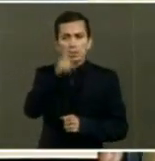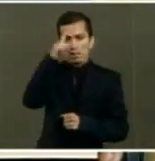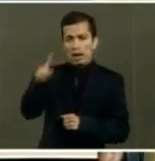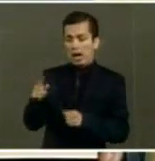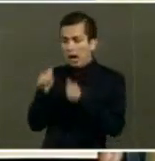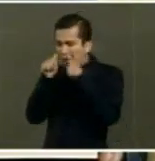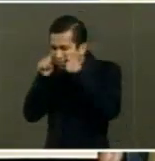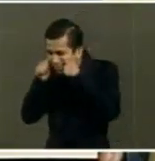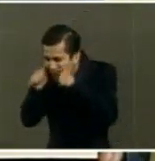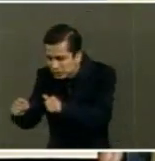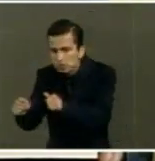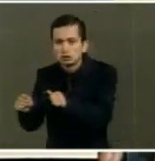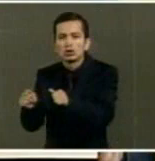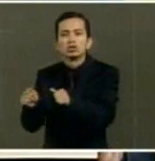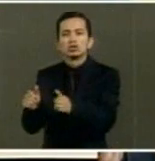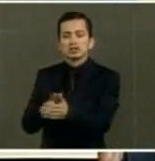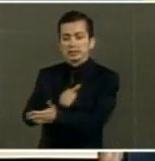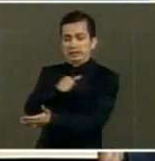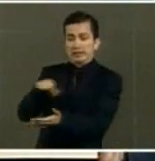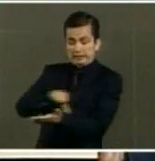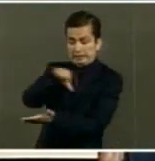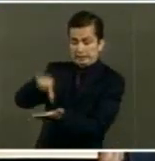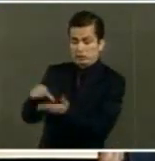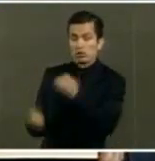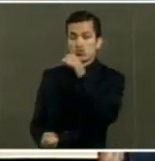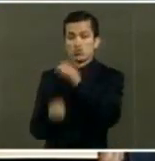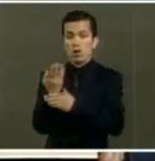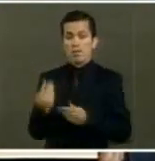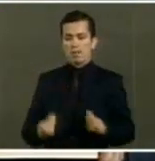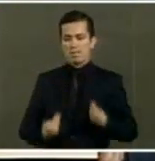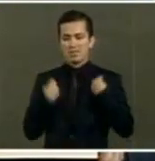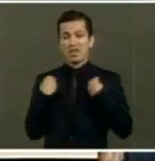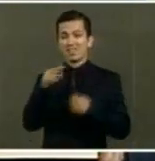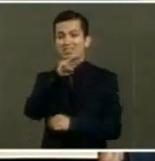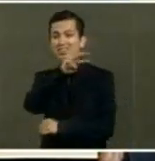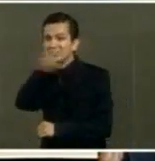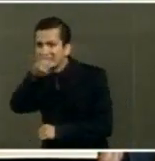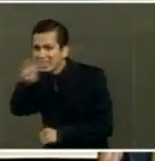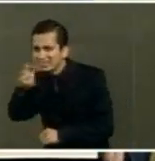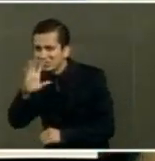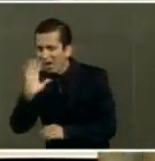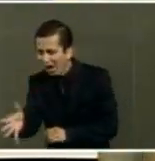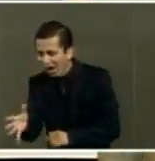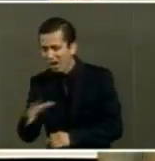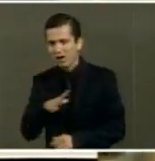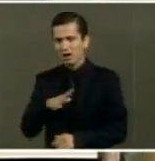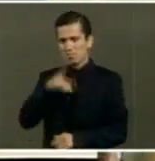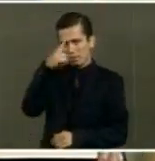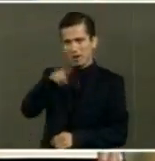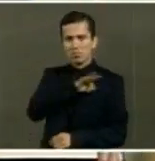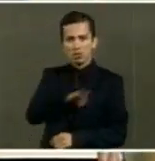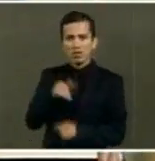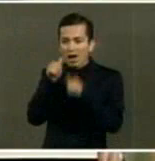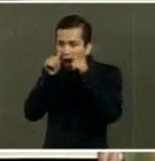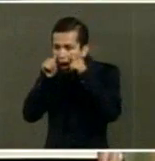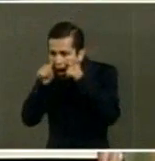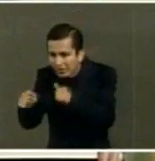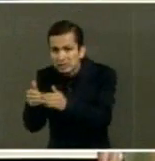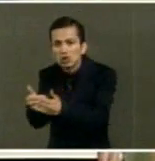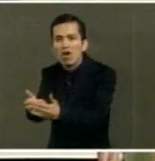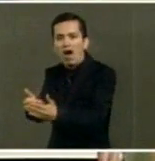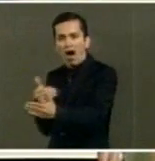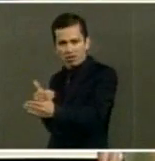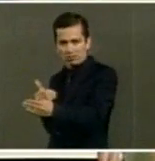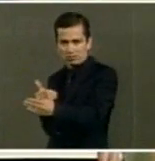Vida, 320 nuevos centros Nueva Vida, con lo cual nos permitirá darle esa atención primaria a quien